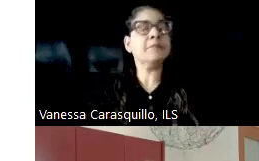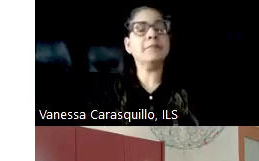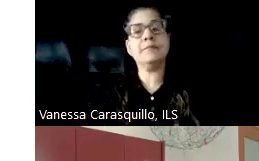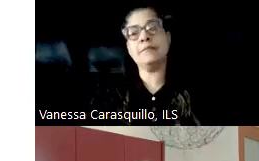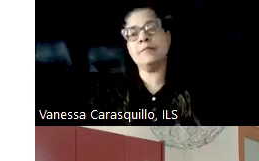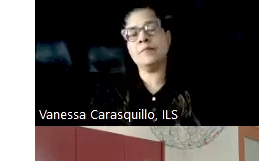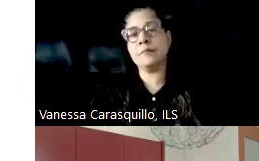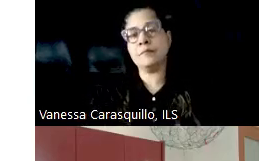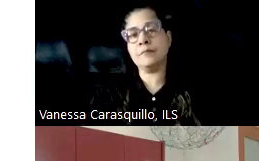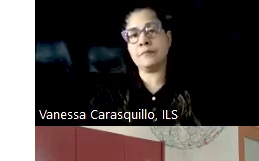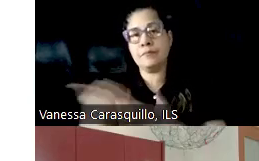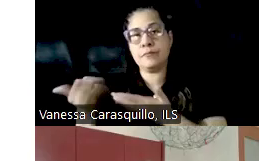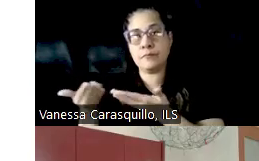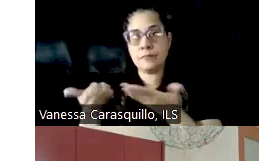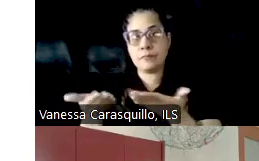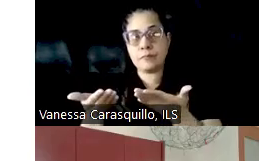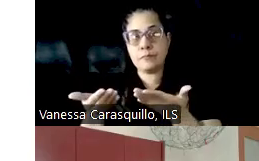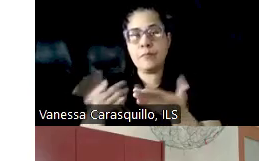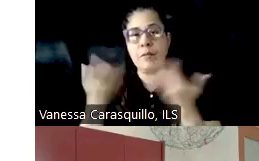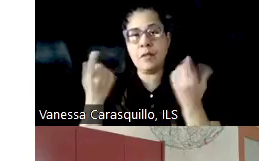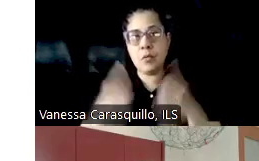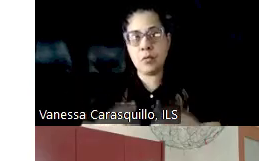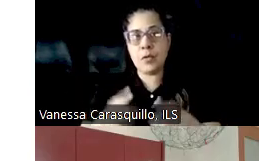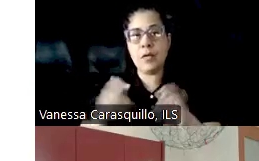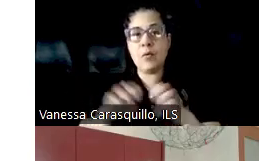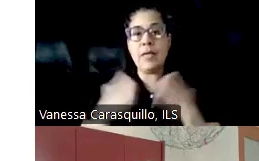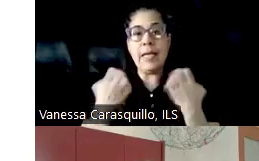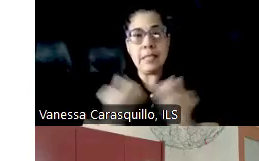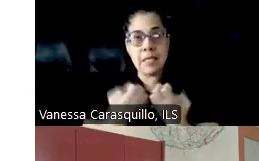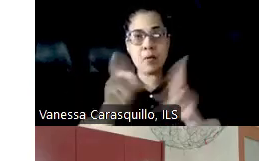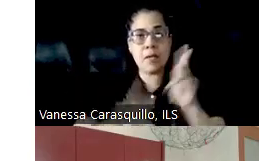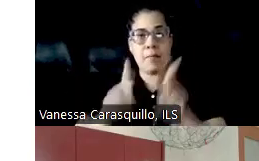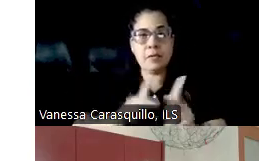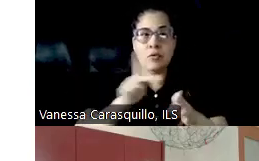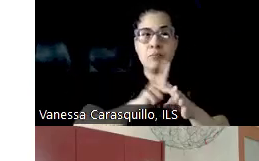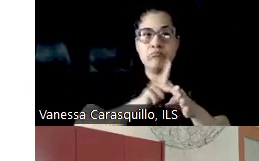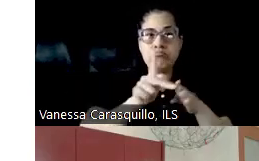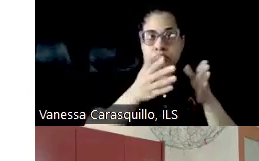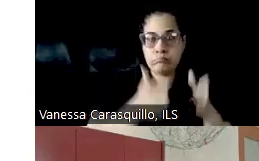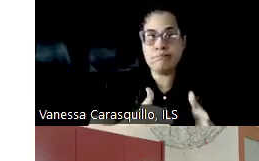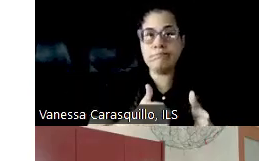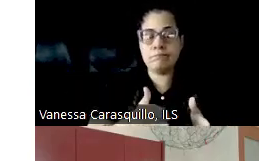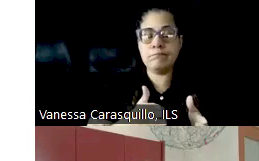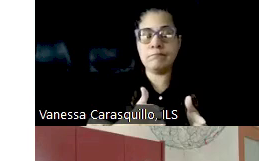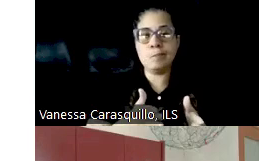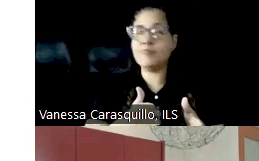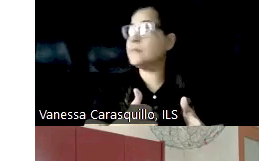Se debe dar en un equipo interdisciplinario, ¿verdad? Y